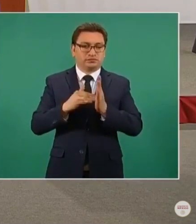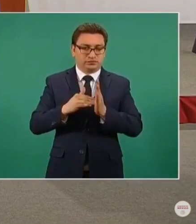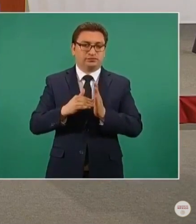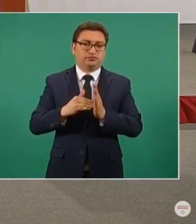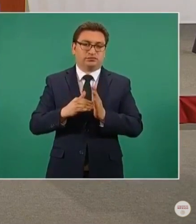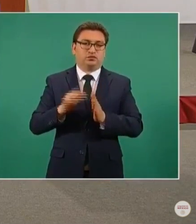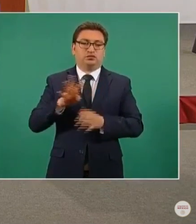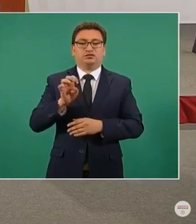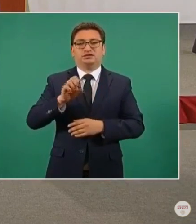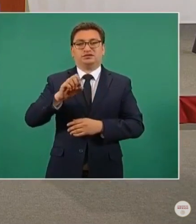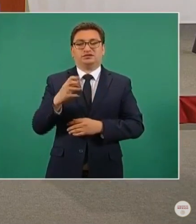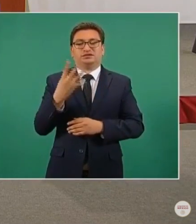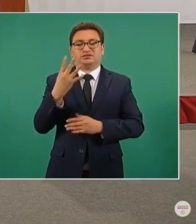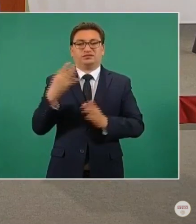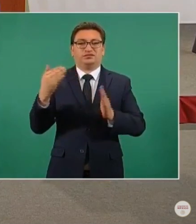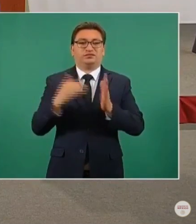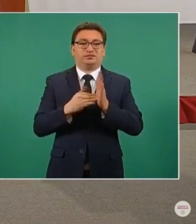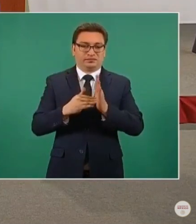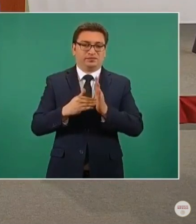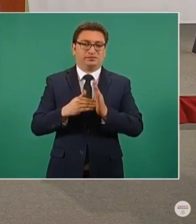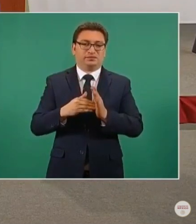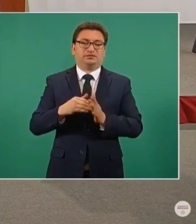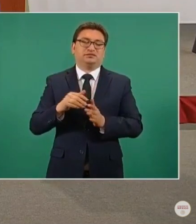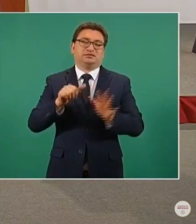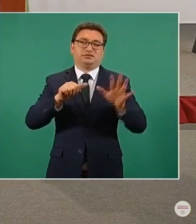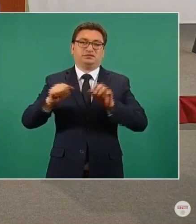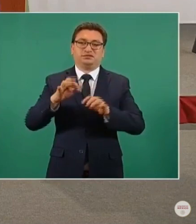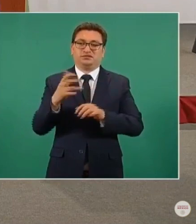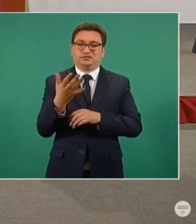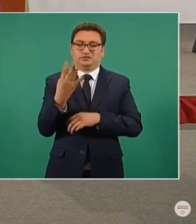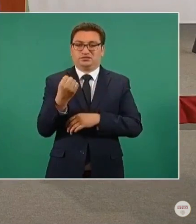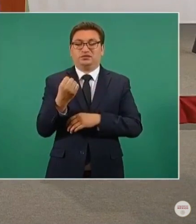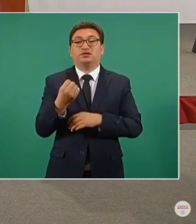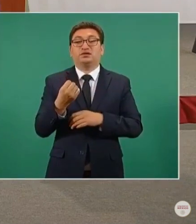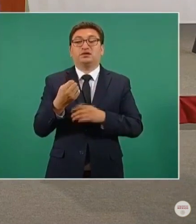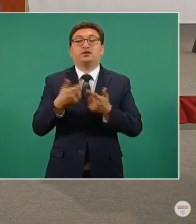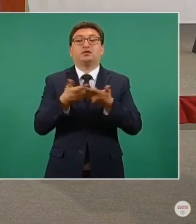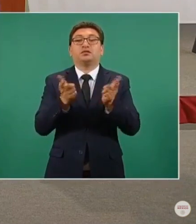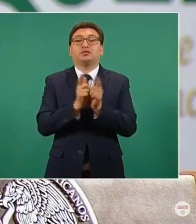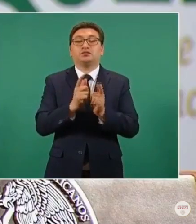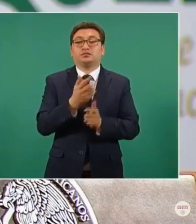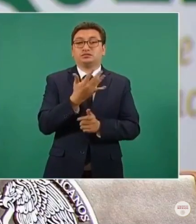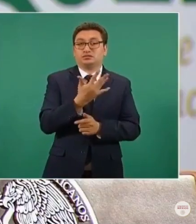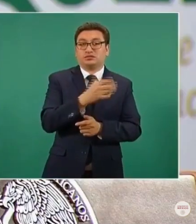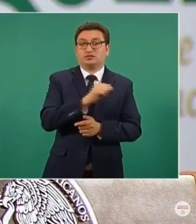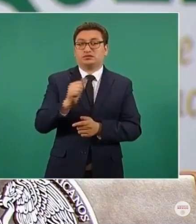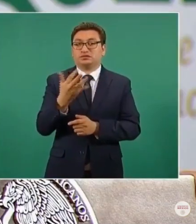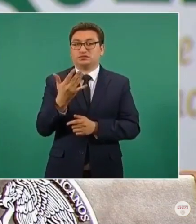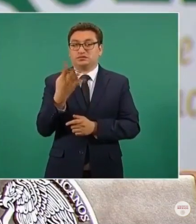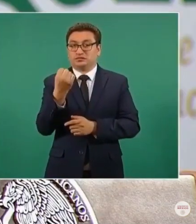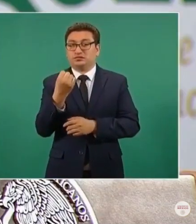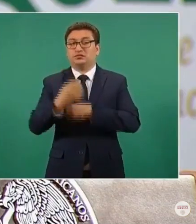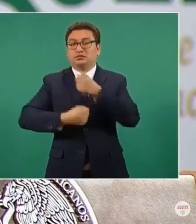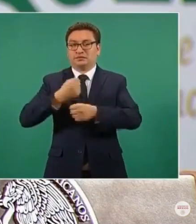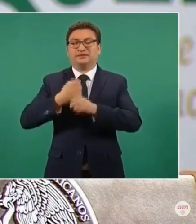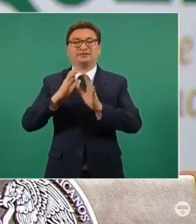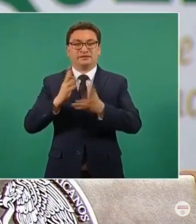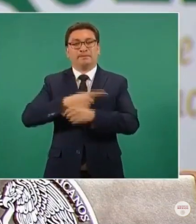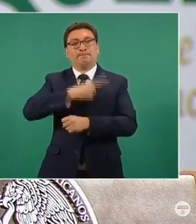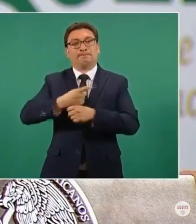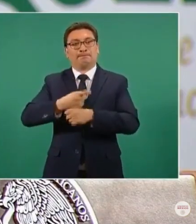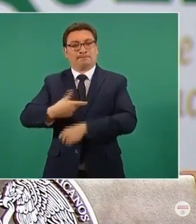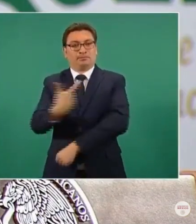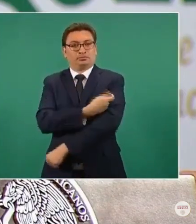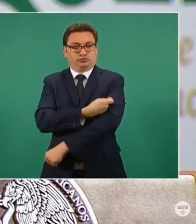500.464.659 personas de 50 a 59 han recibido ya su dosis inicial.